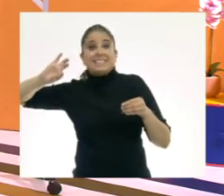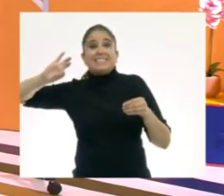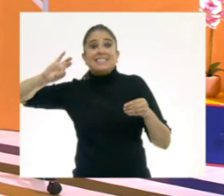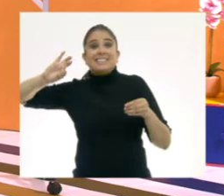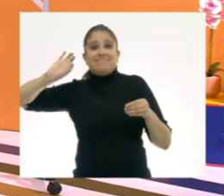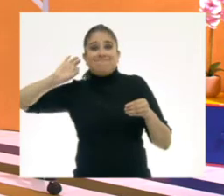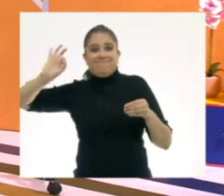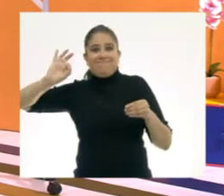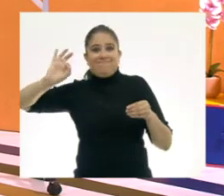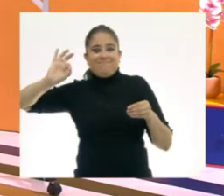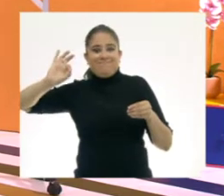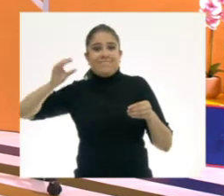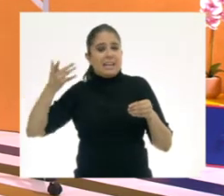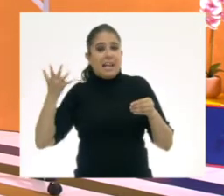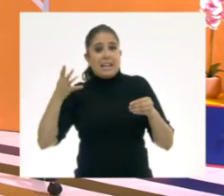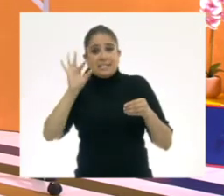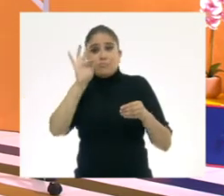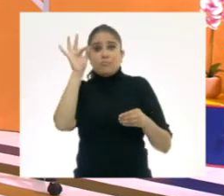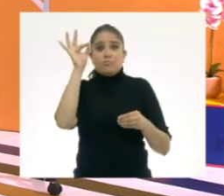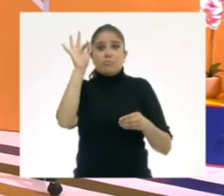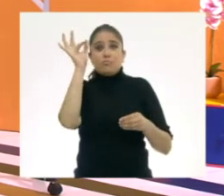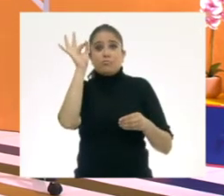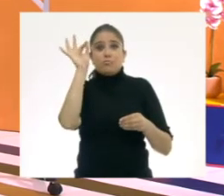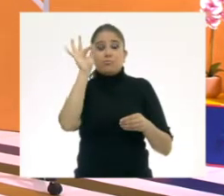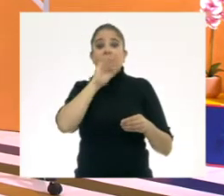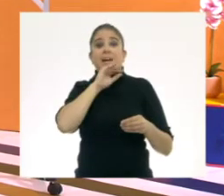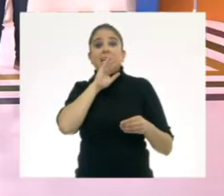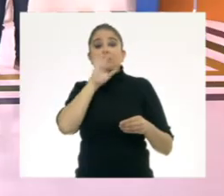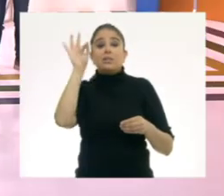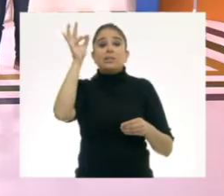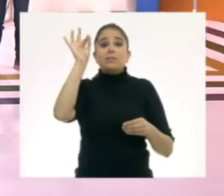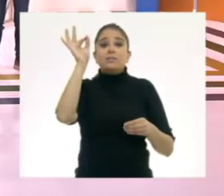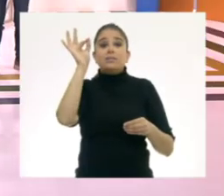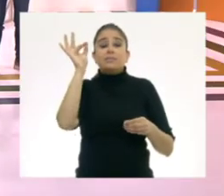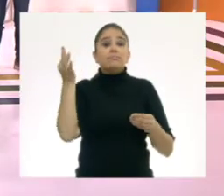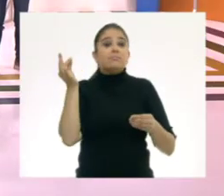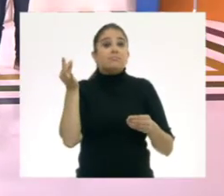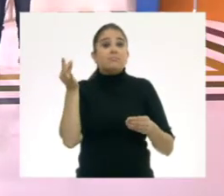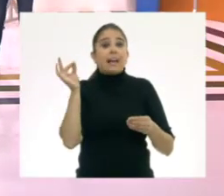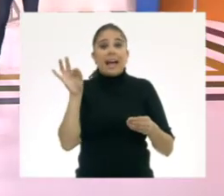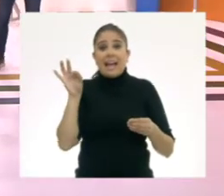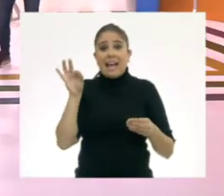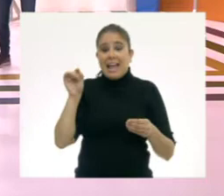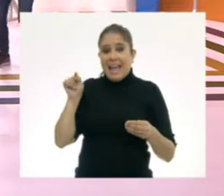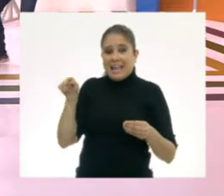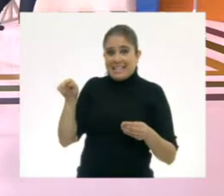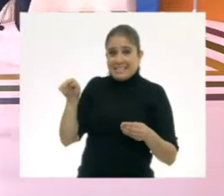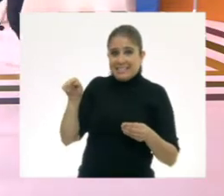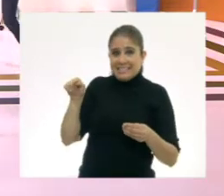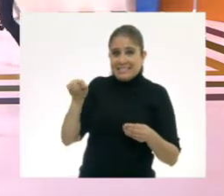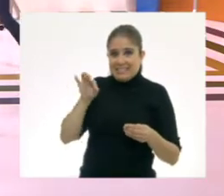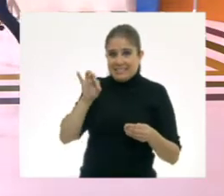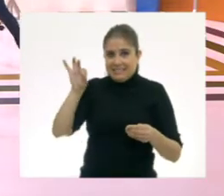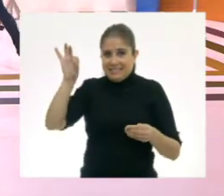Listo. ¿Y qué hacemos con esto? ¿La basura? ¿La basura? Ahí está.